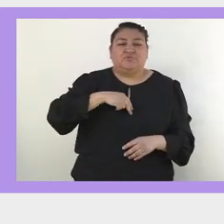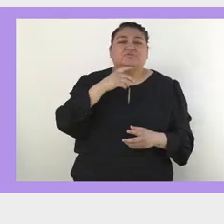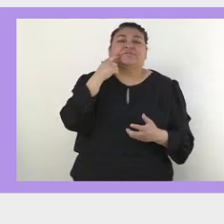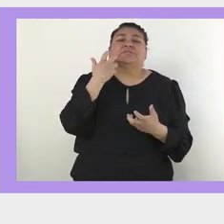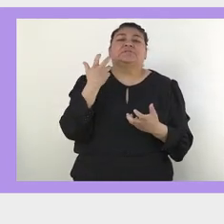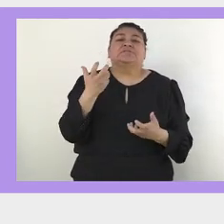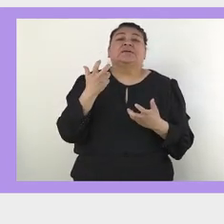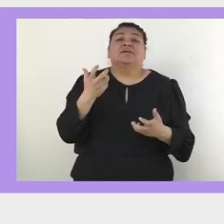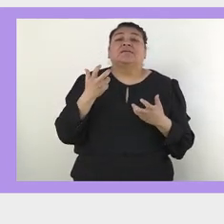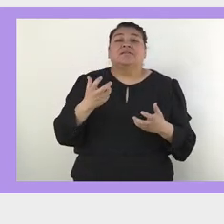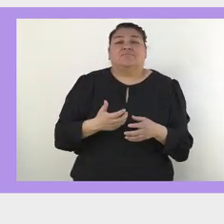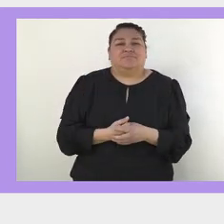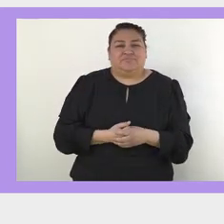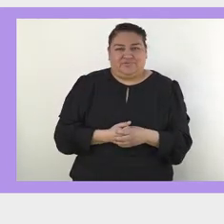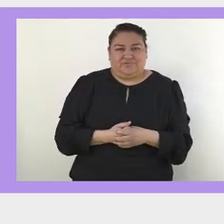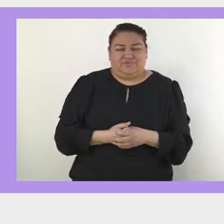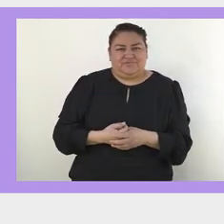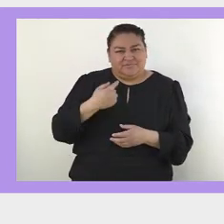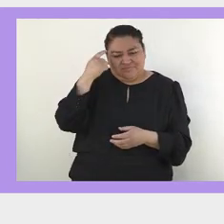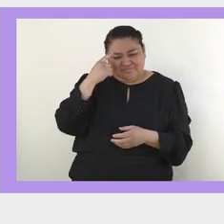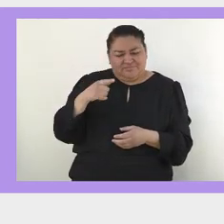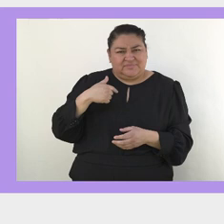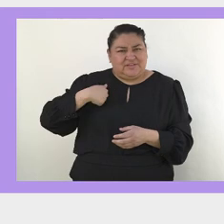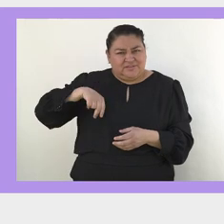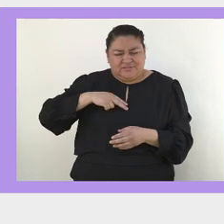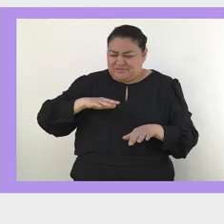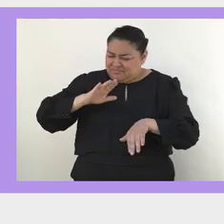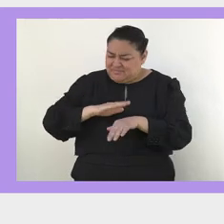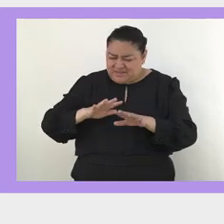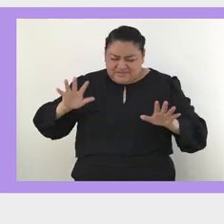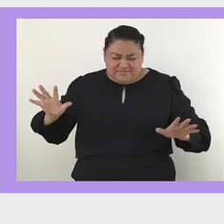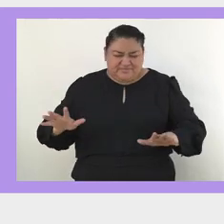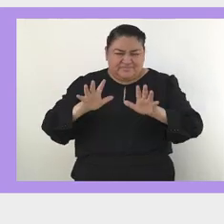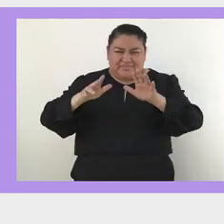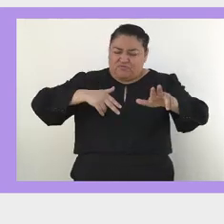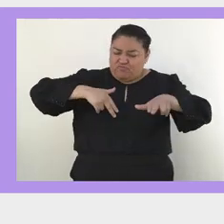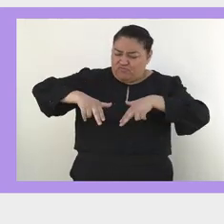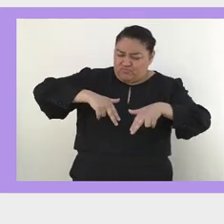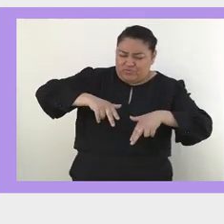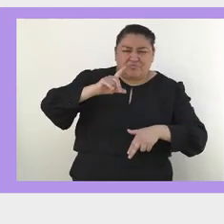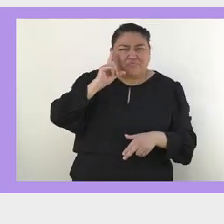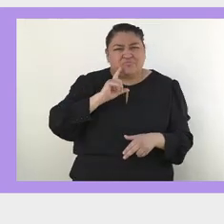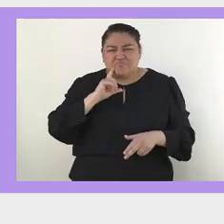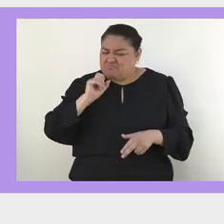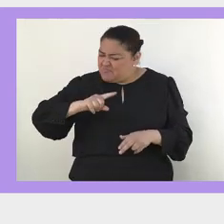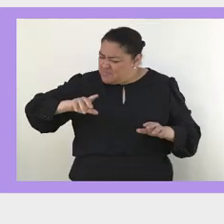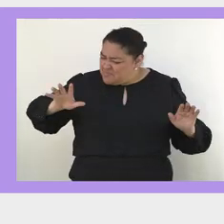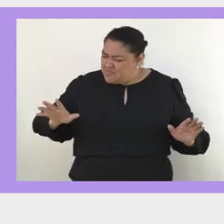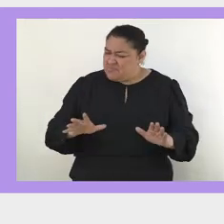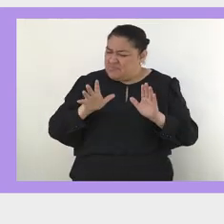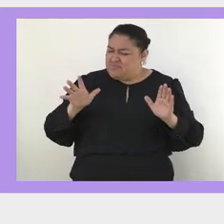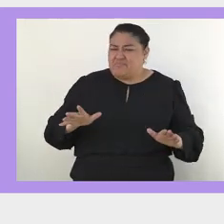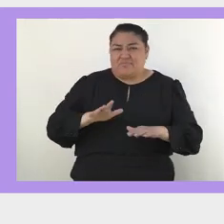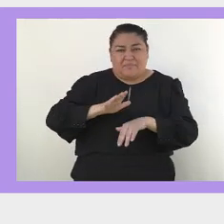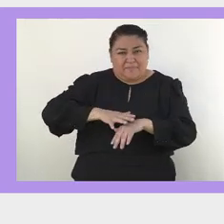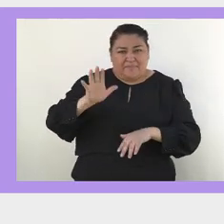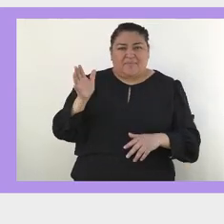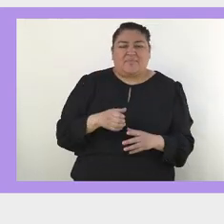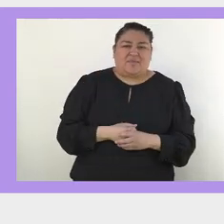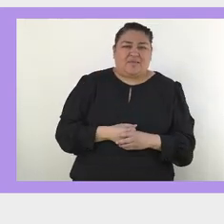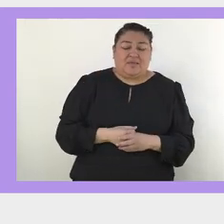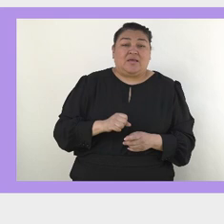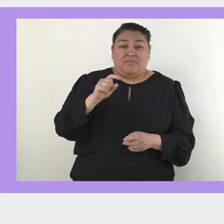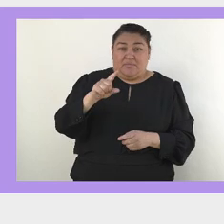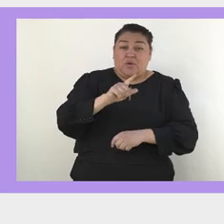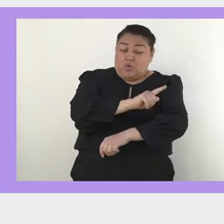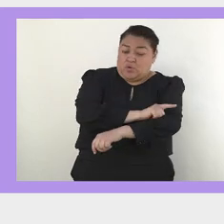de de seguir impulsando el fútbol femenil creo que a raíz de de que